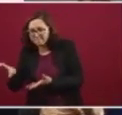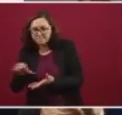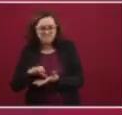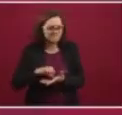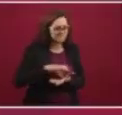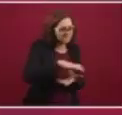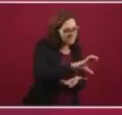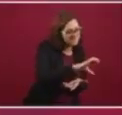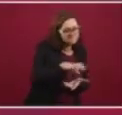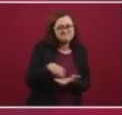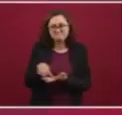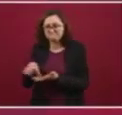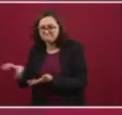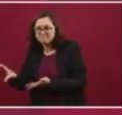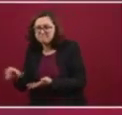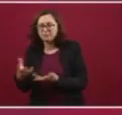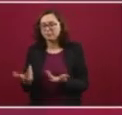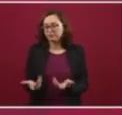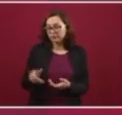20 va a subir a 30